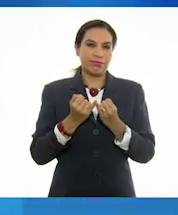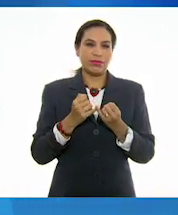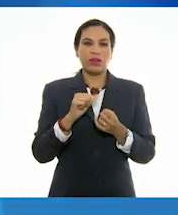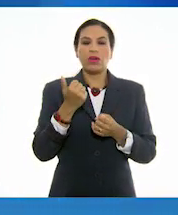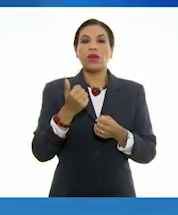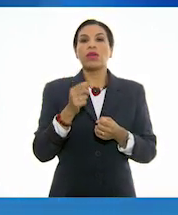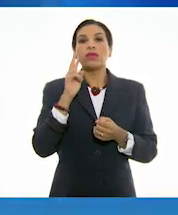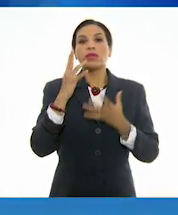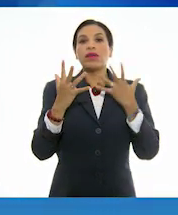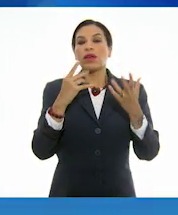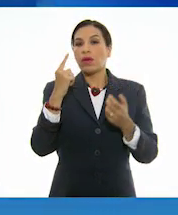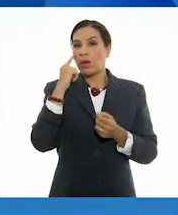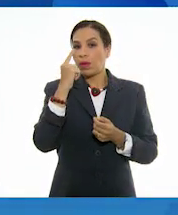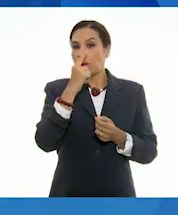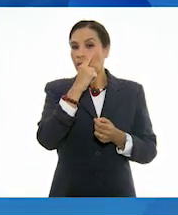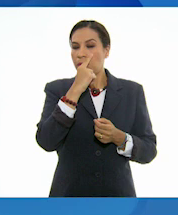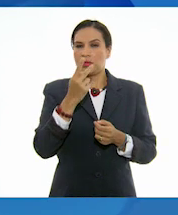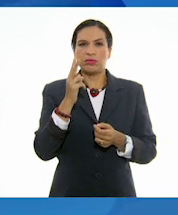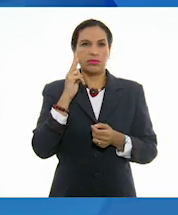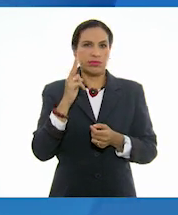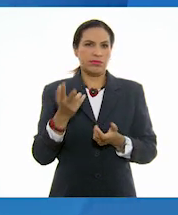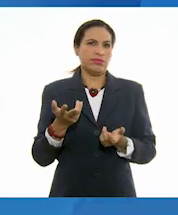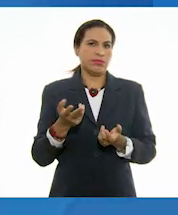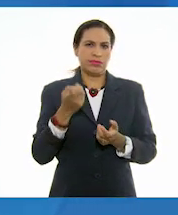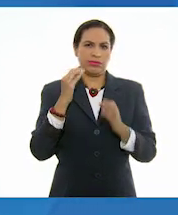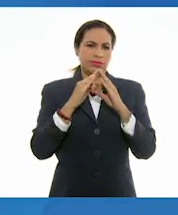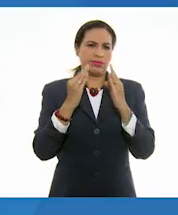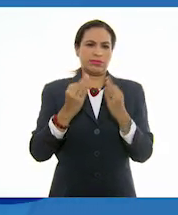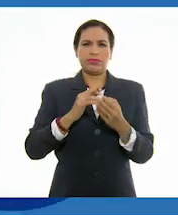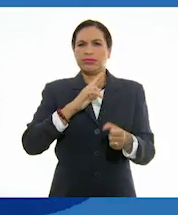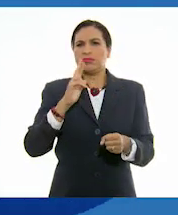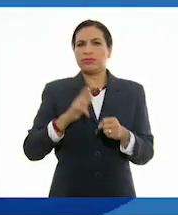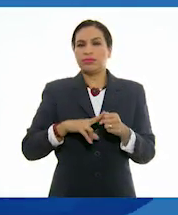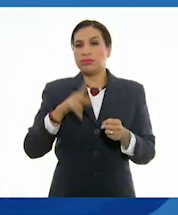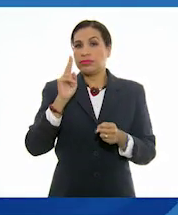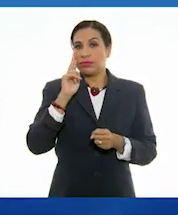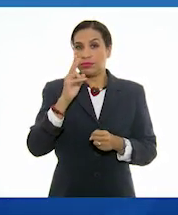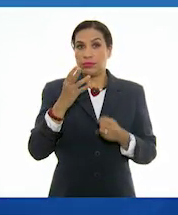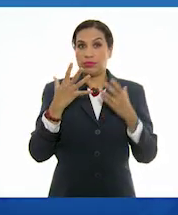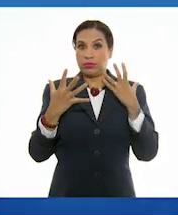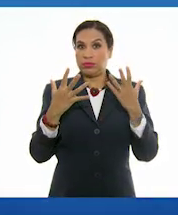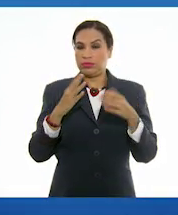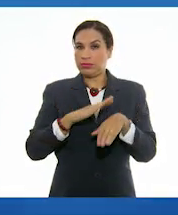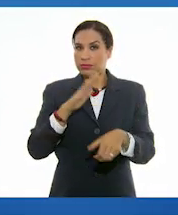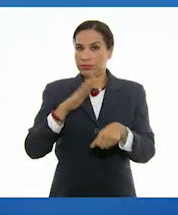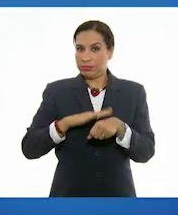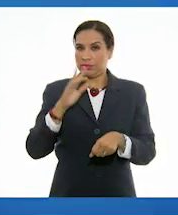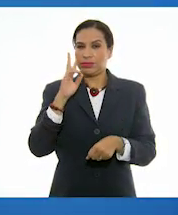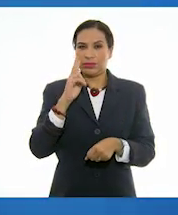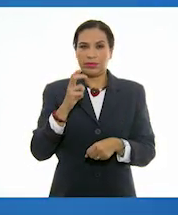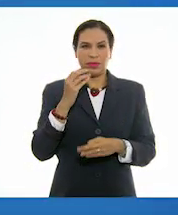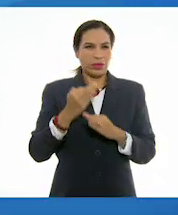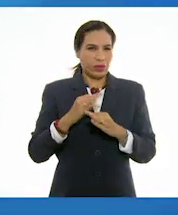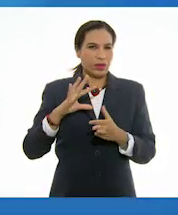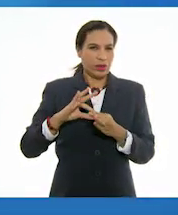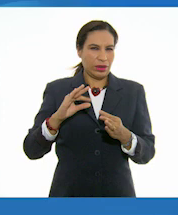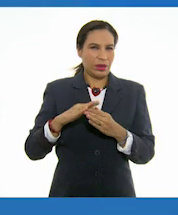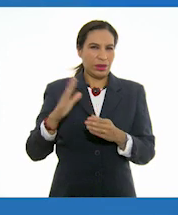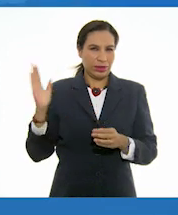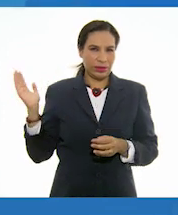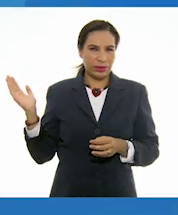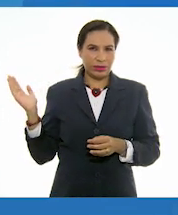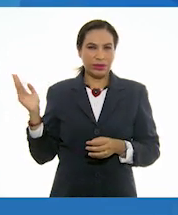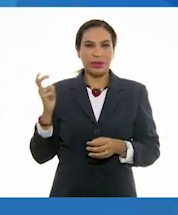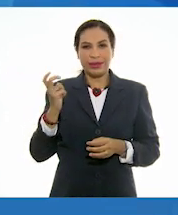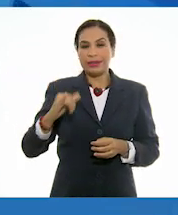finalmente los ojos no tendrían como esa forma natural, pero aquí resaltan mucho más. Mira, este detalle que acabas de mencionar, Oscar,